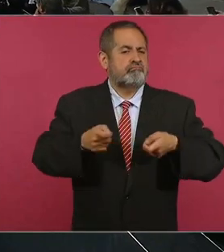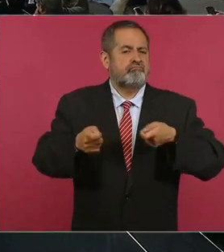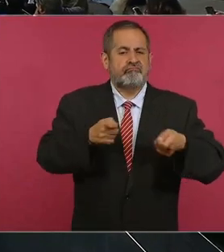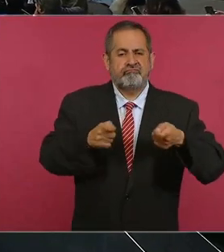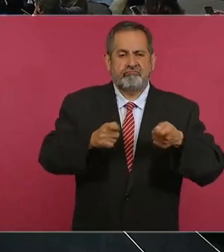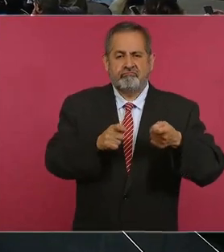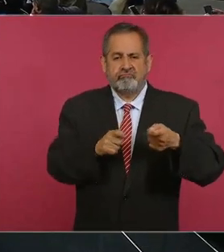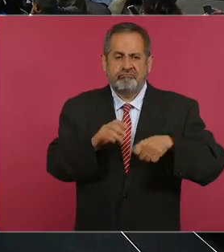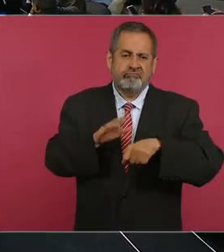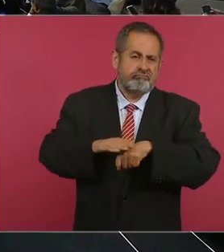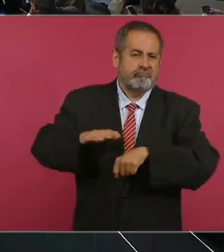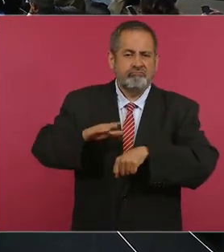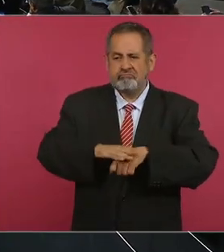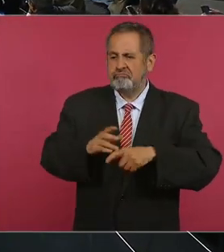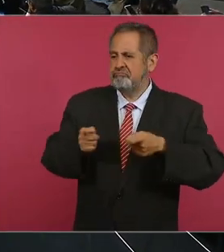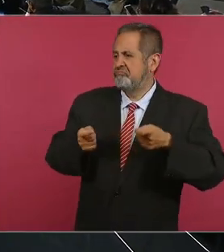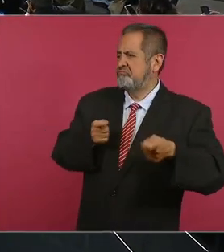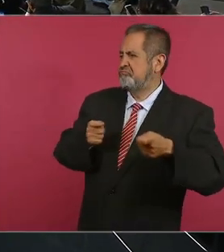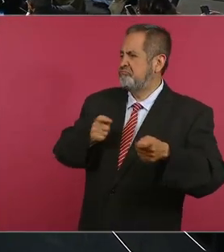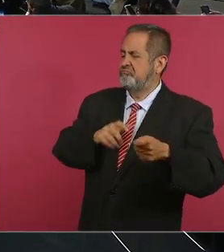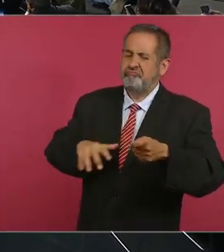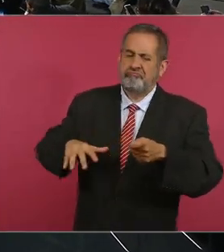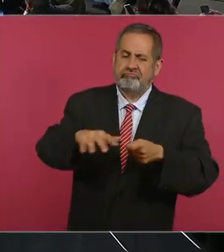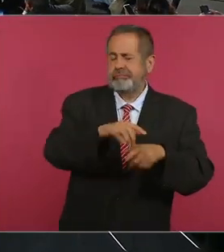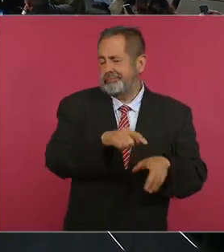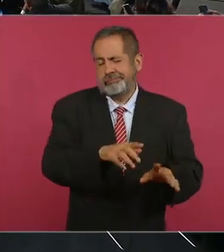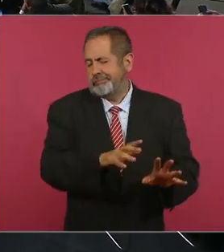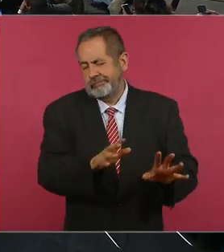y poder y poder y poder y poder.